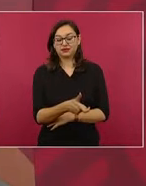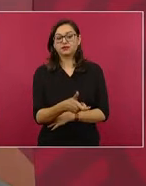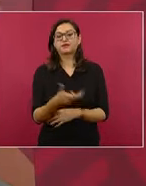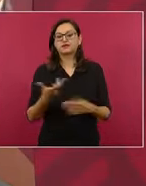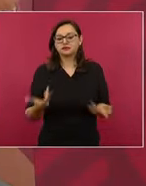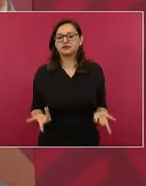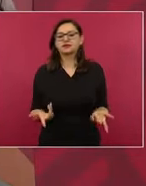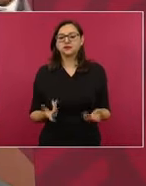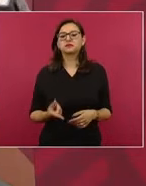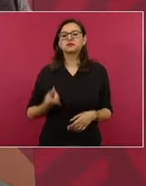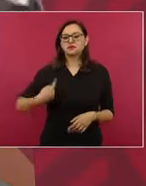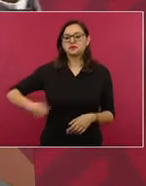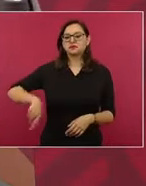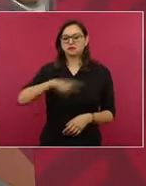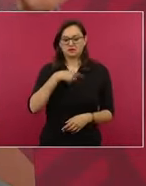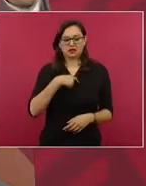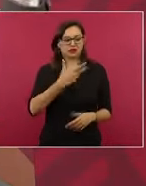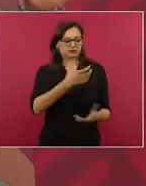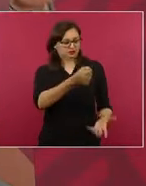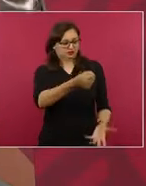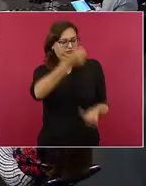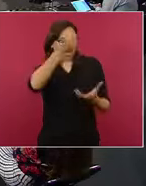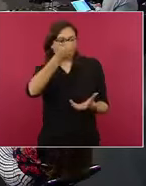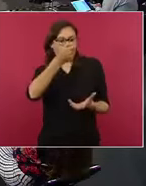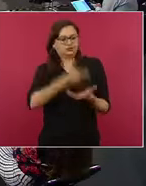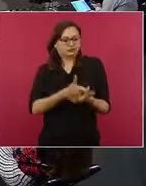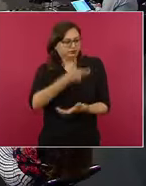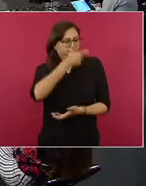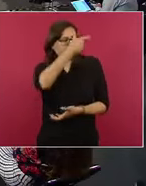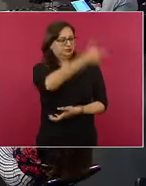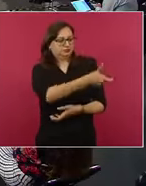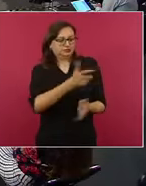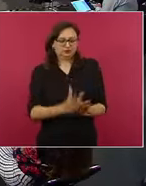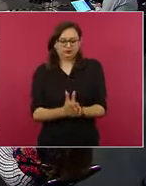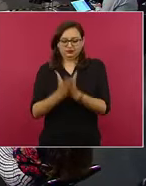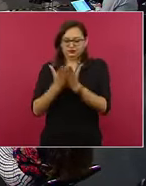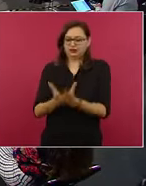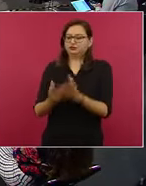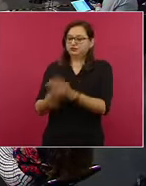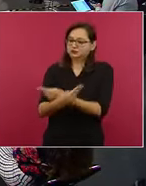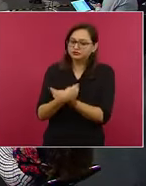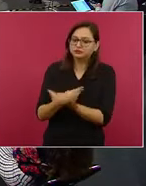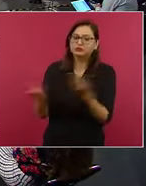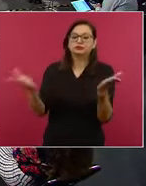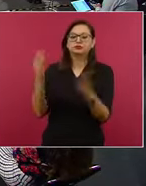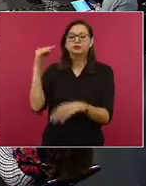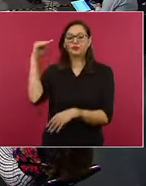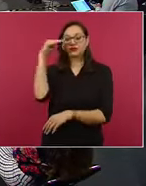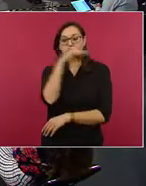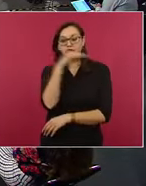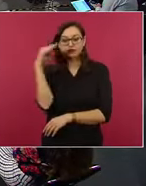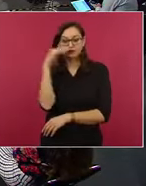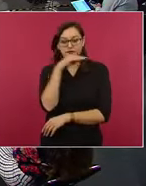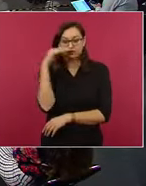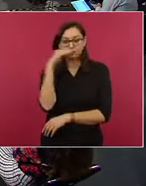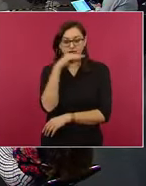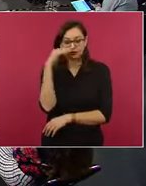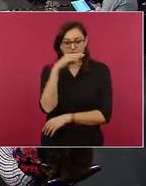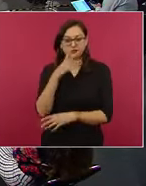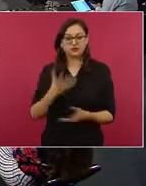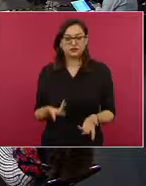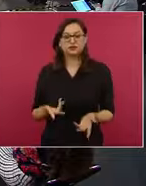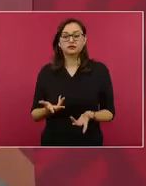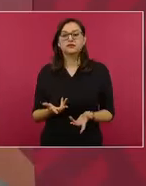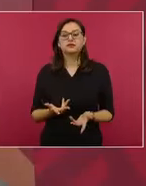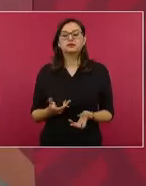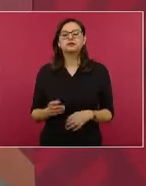Y empezamos entregando los libros en donde nosotros gobernamos, en los municipios donde nosotros